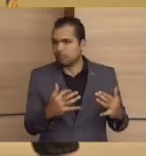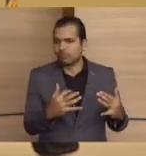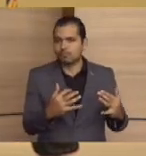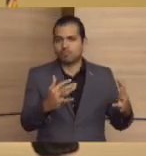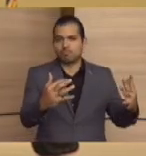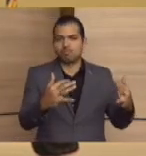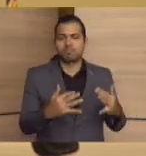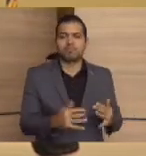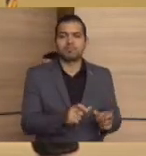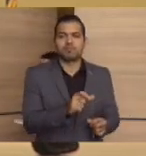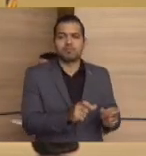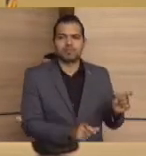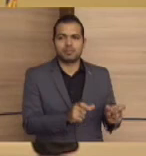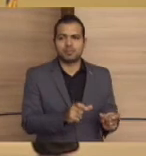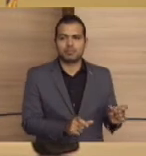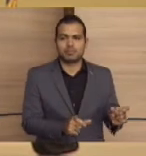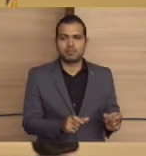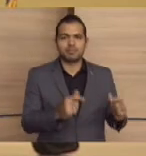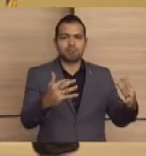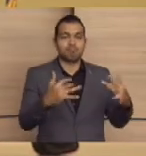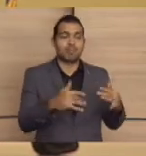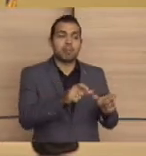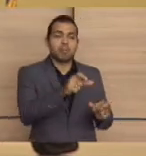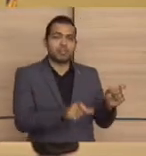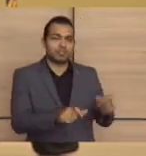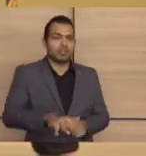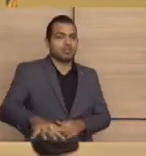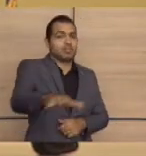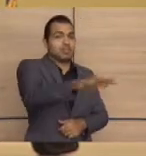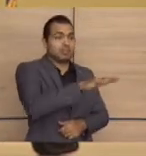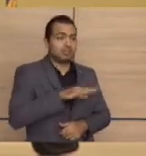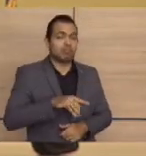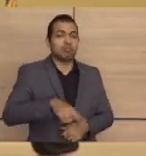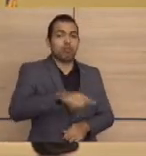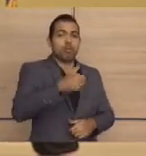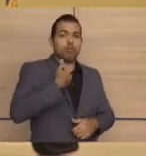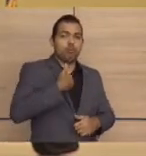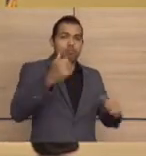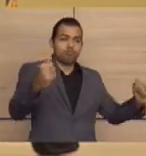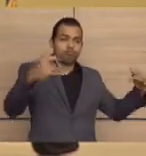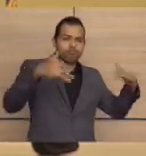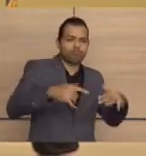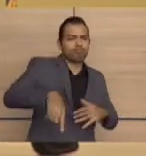generar iniciativas, para que ellos comiencen a apropiarse de las problemáticas que hay en la comunidad.